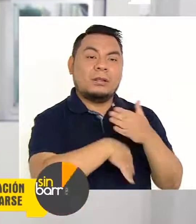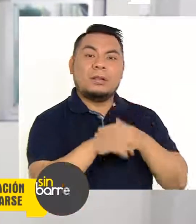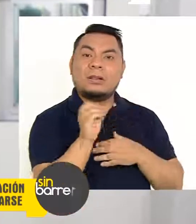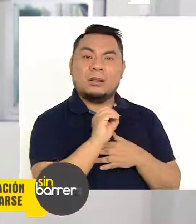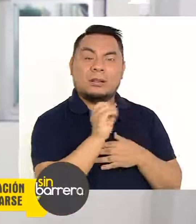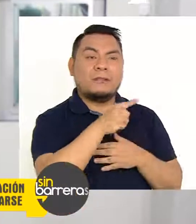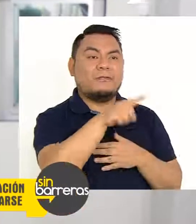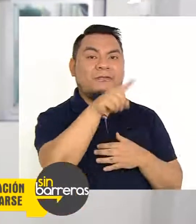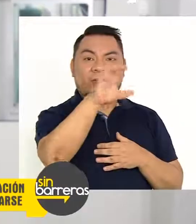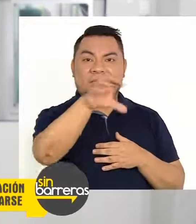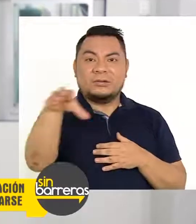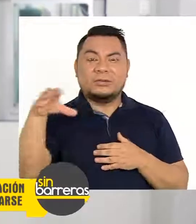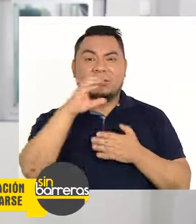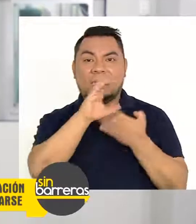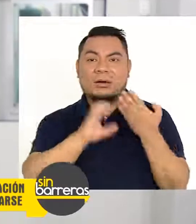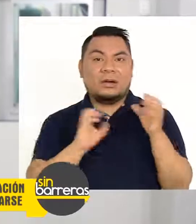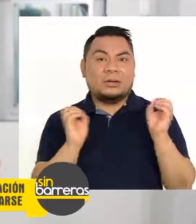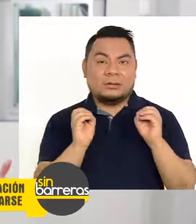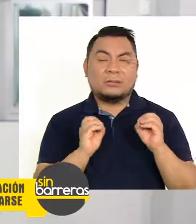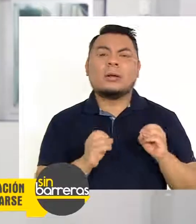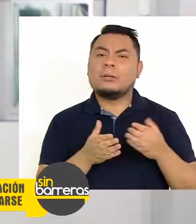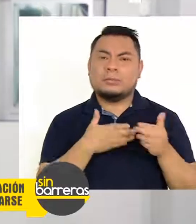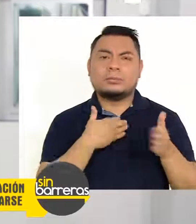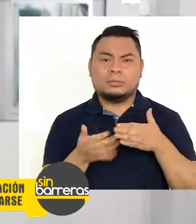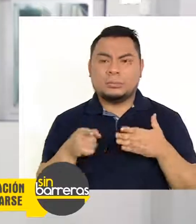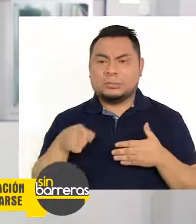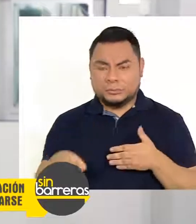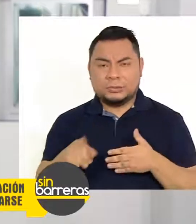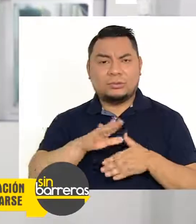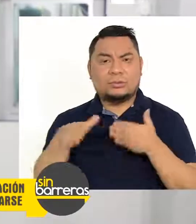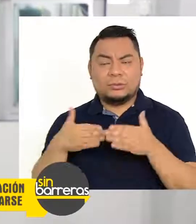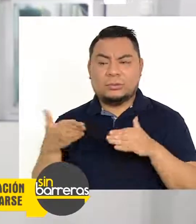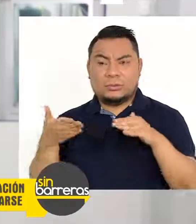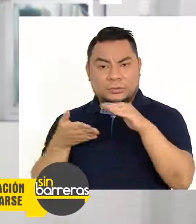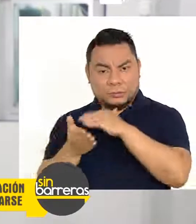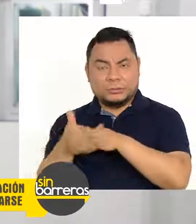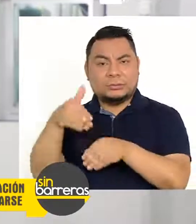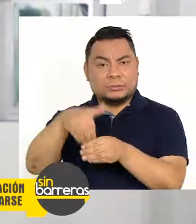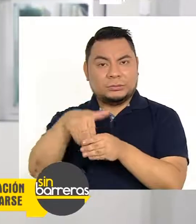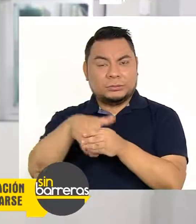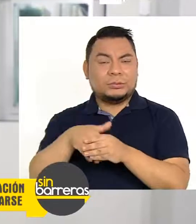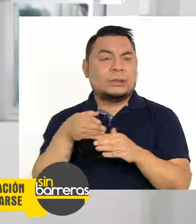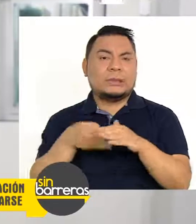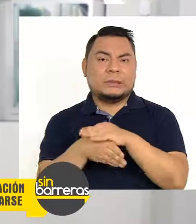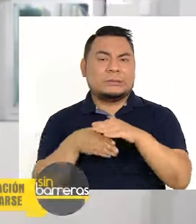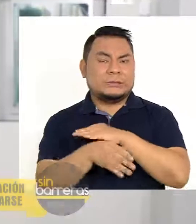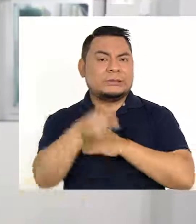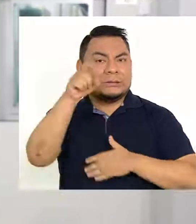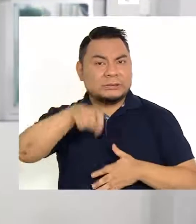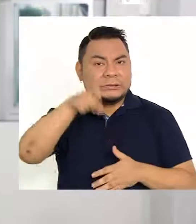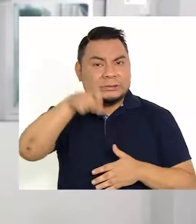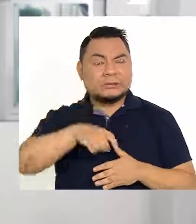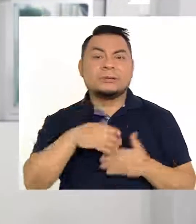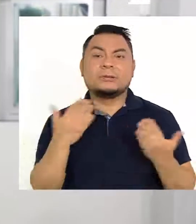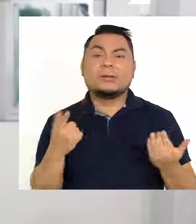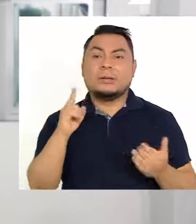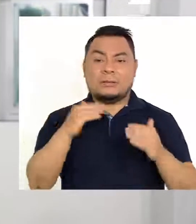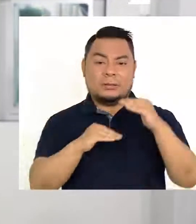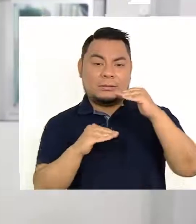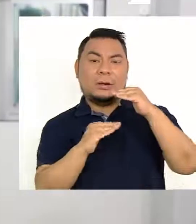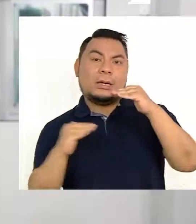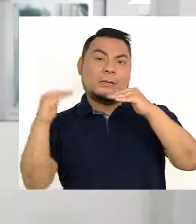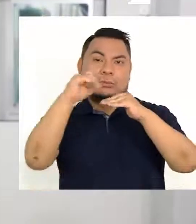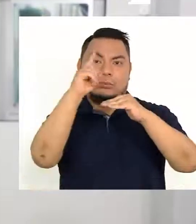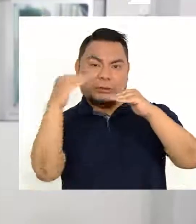oportuna en los diferentes registros que la OMPE dispuso. Estos se encuentran con todos los accesos necesarios y en los